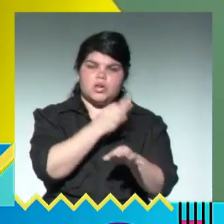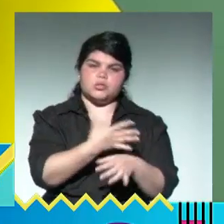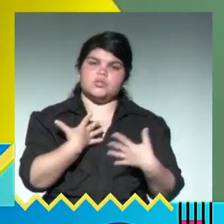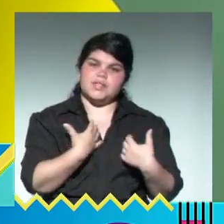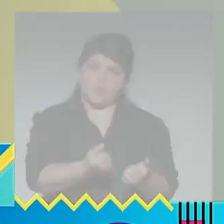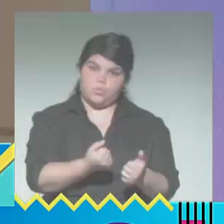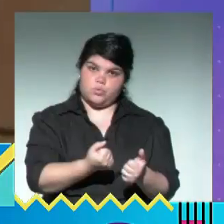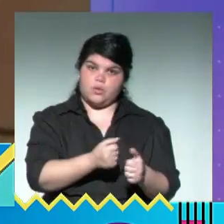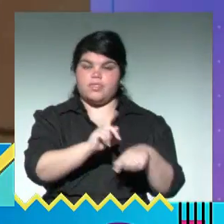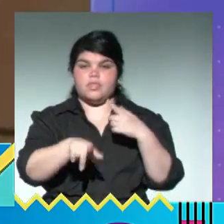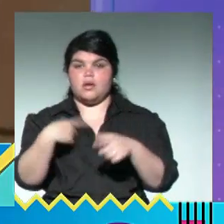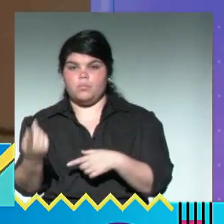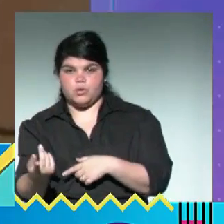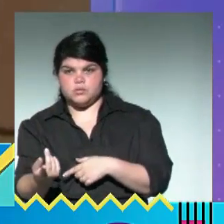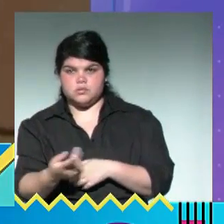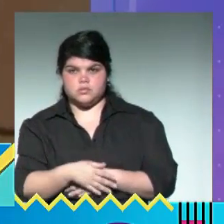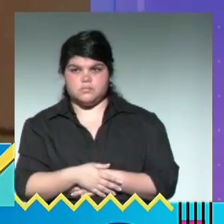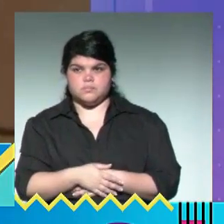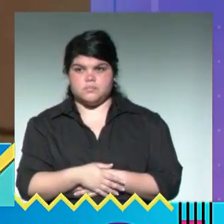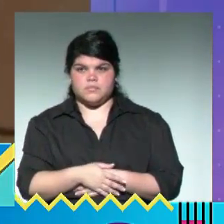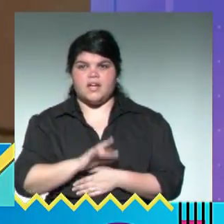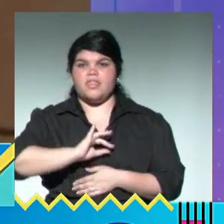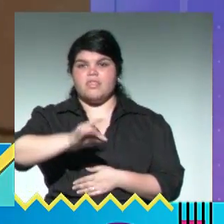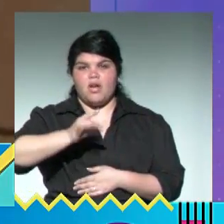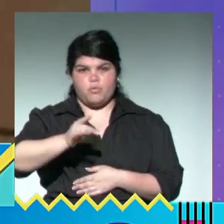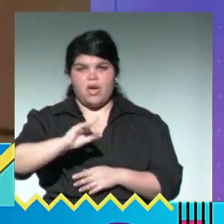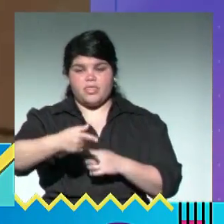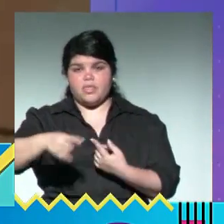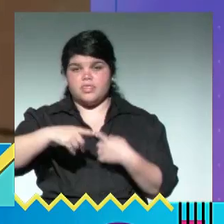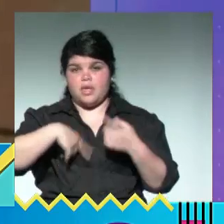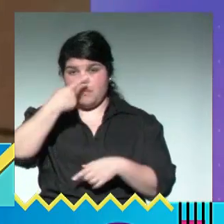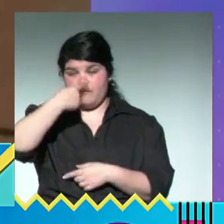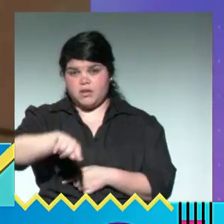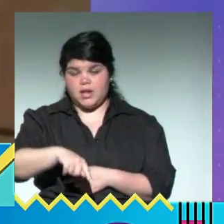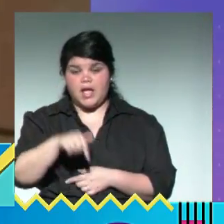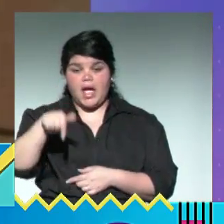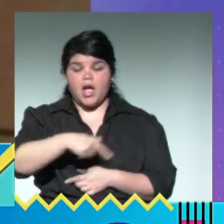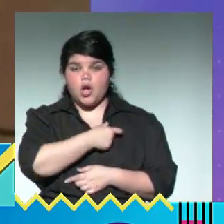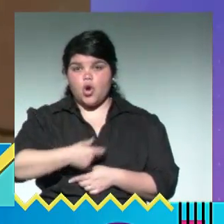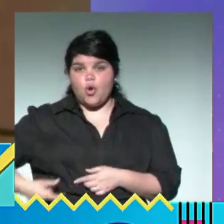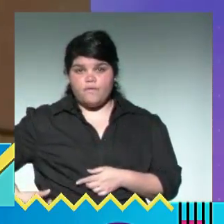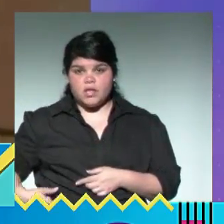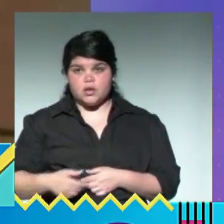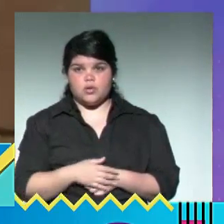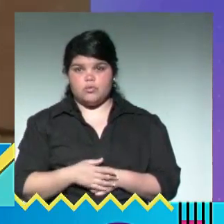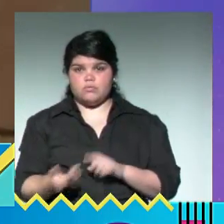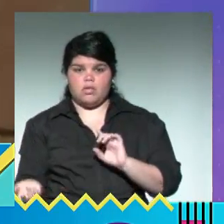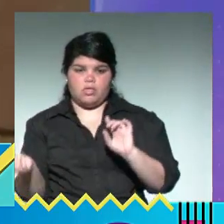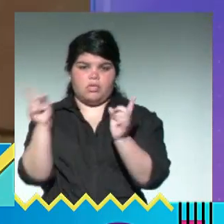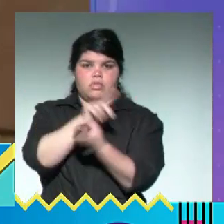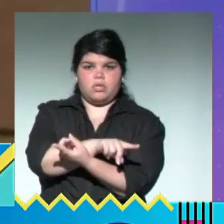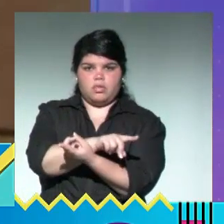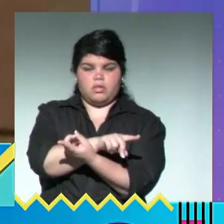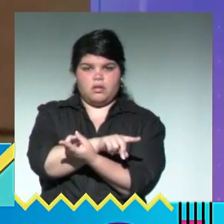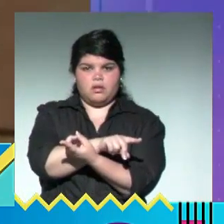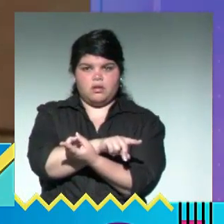salud y después a la deuda, ¿sí? Yo creo que acá este gobierno está invirtiendo los ejes